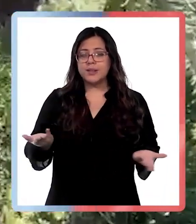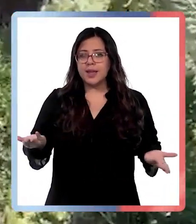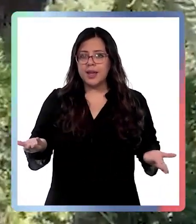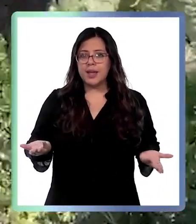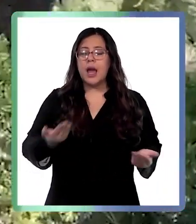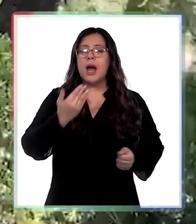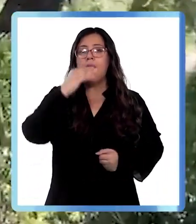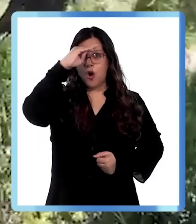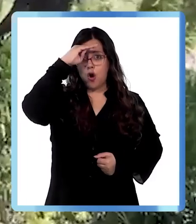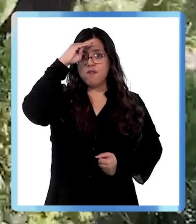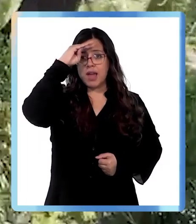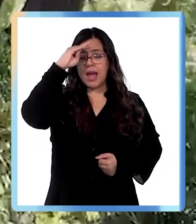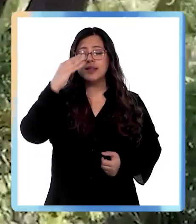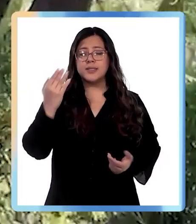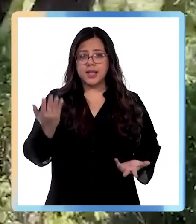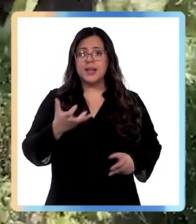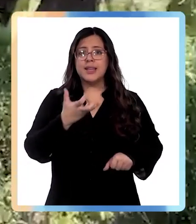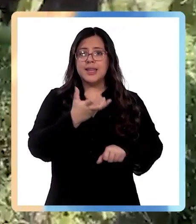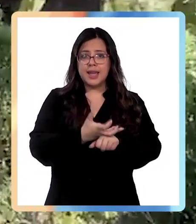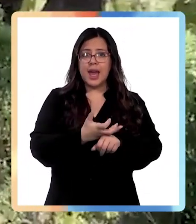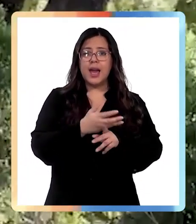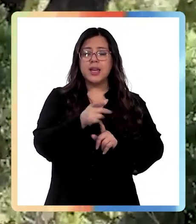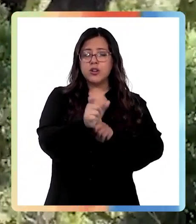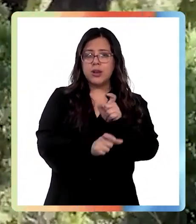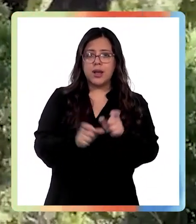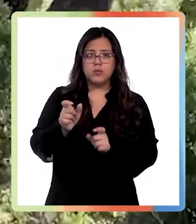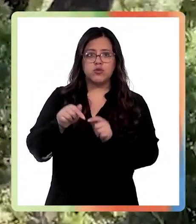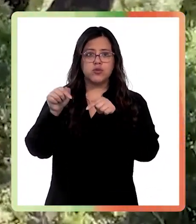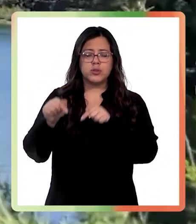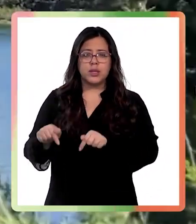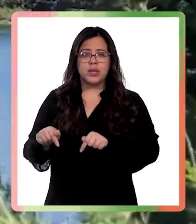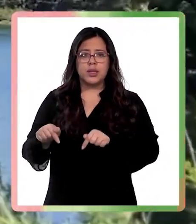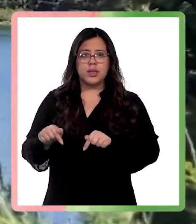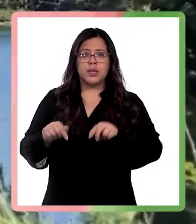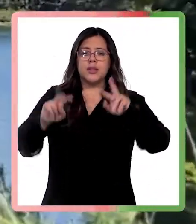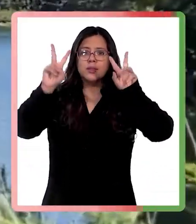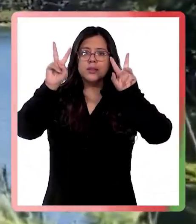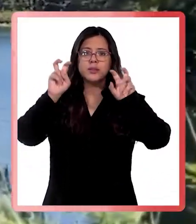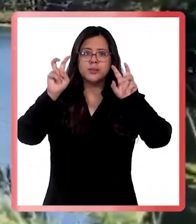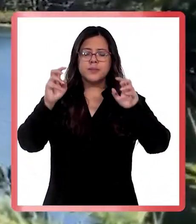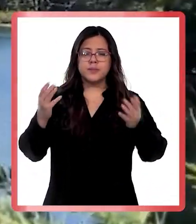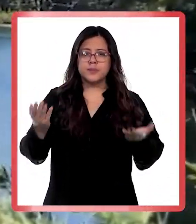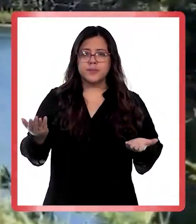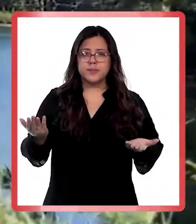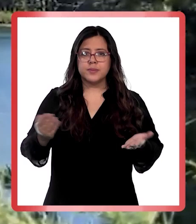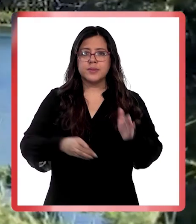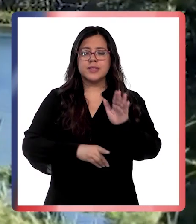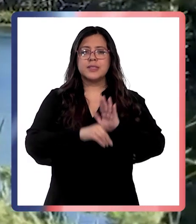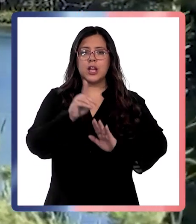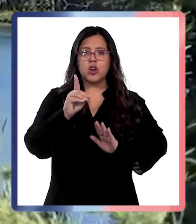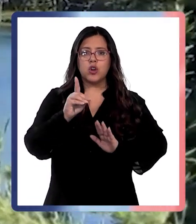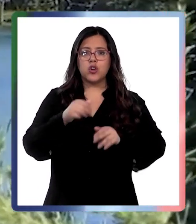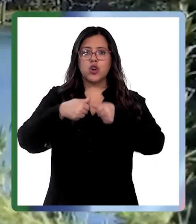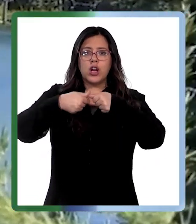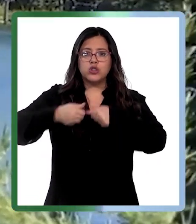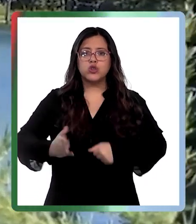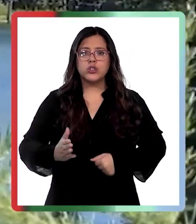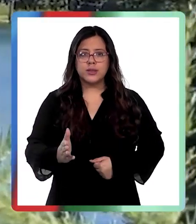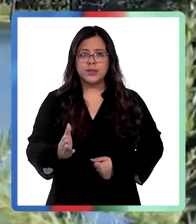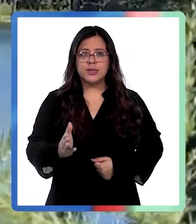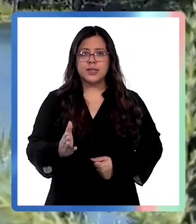y habla, por cierto, de la confianza generada con los agentes territoriales desde una lógica de